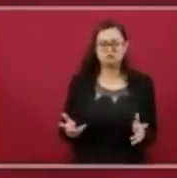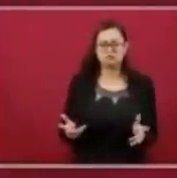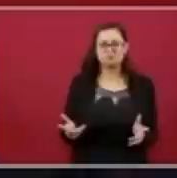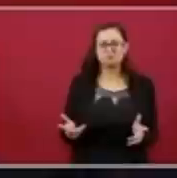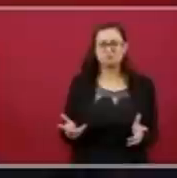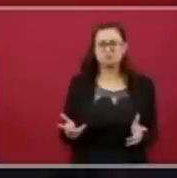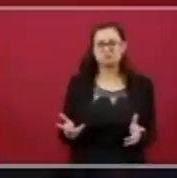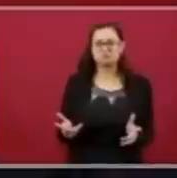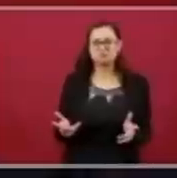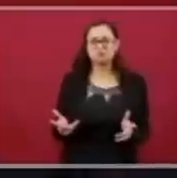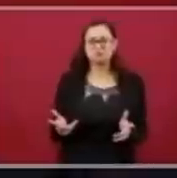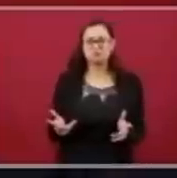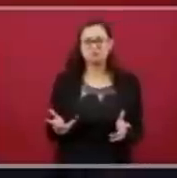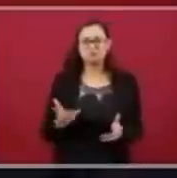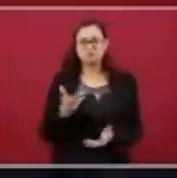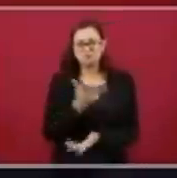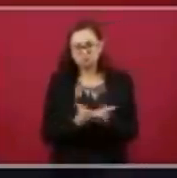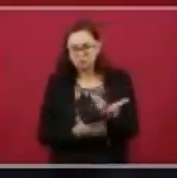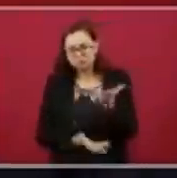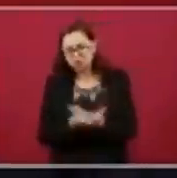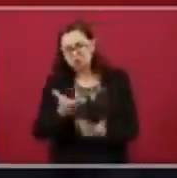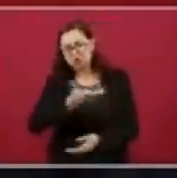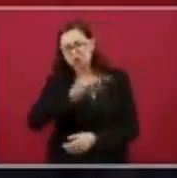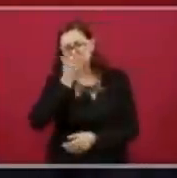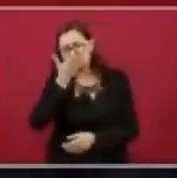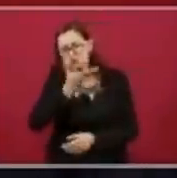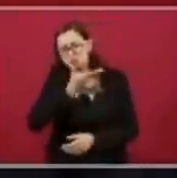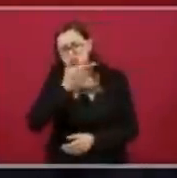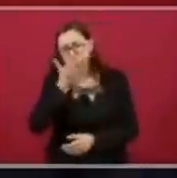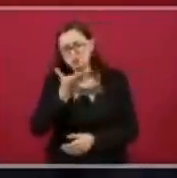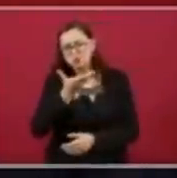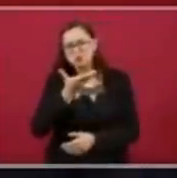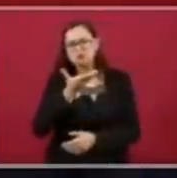en las prácticas que